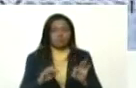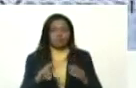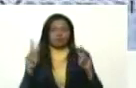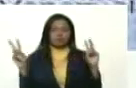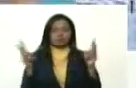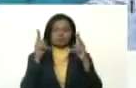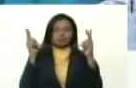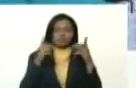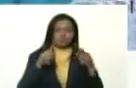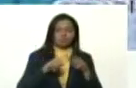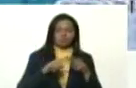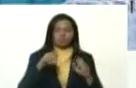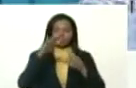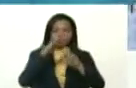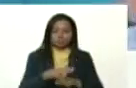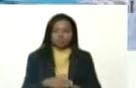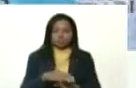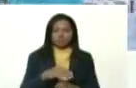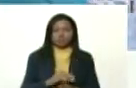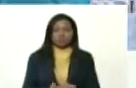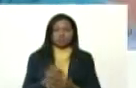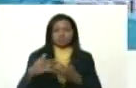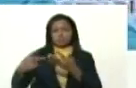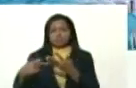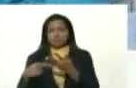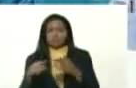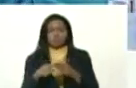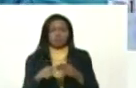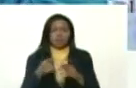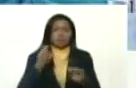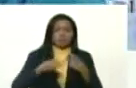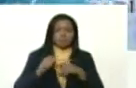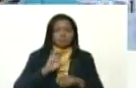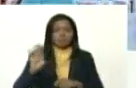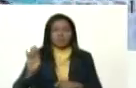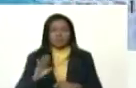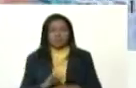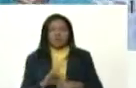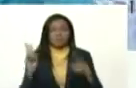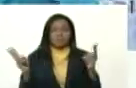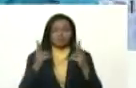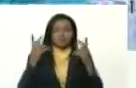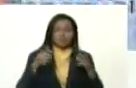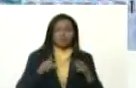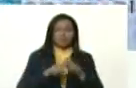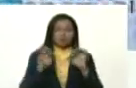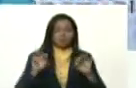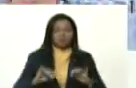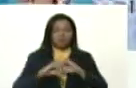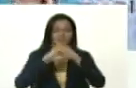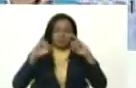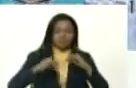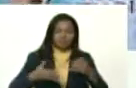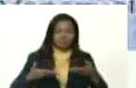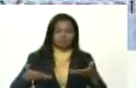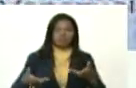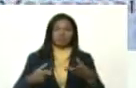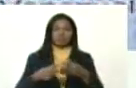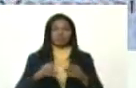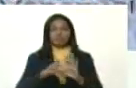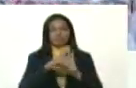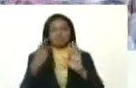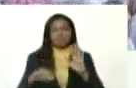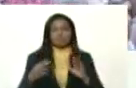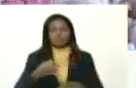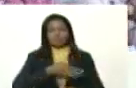victoria. Y la derrota de los peleles y vendepatria es la victoria de la felicidad, de los derechos